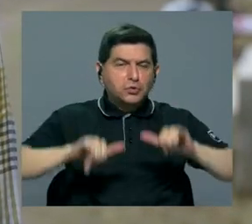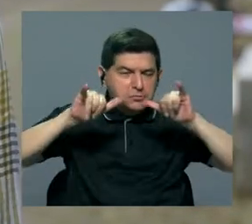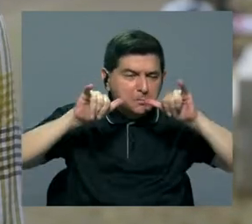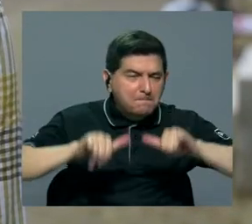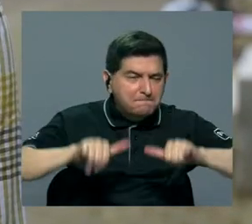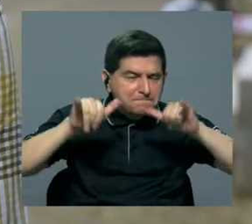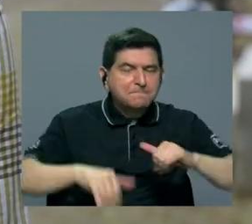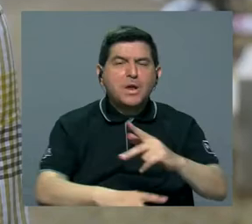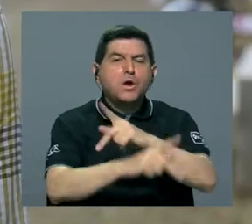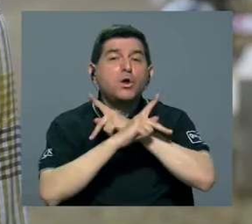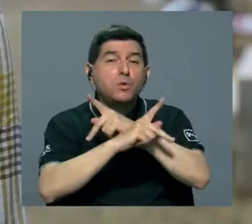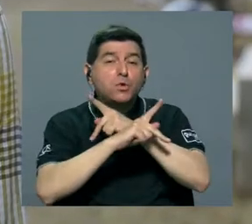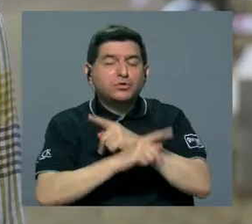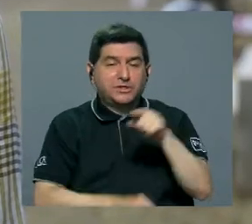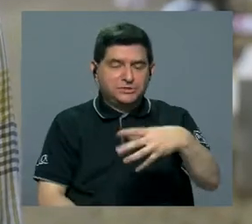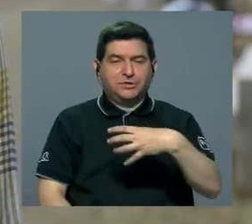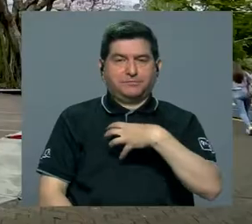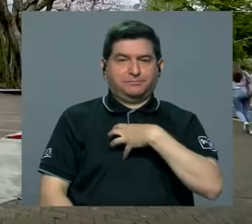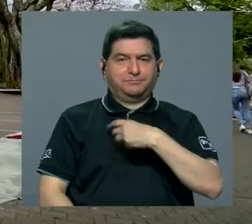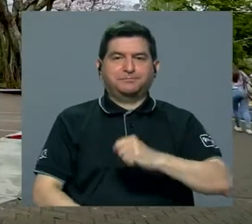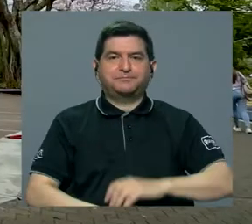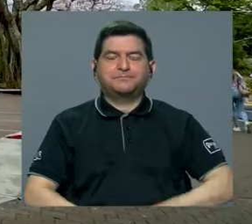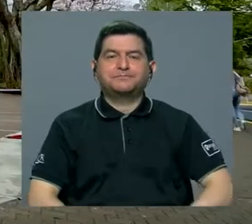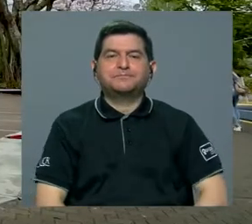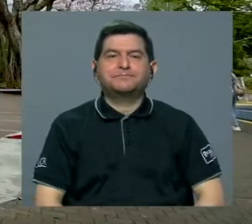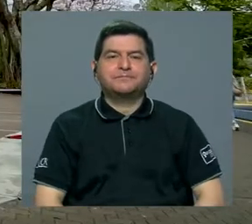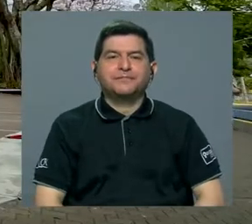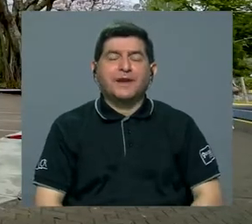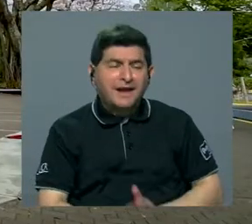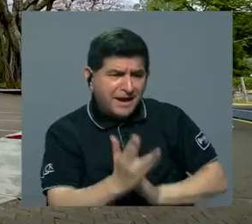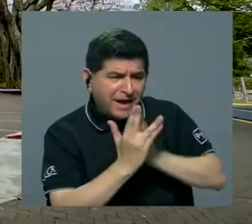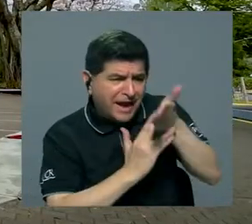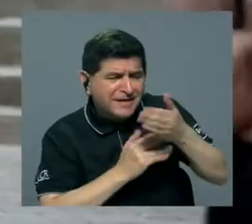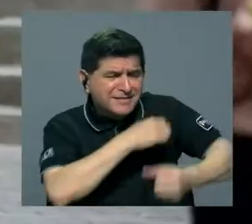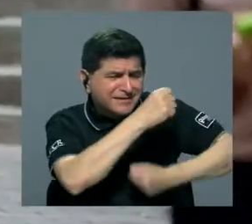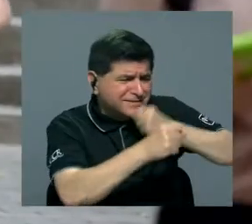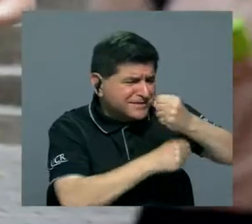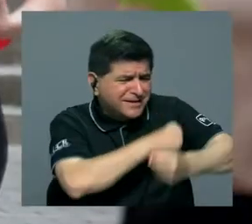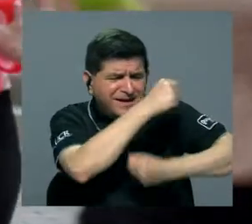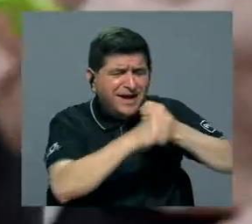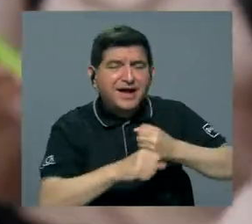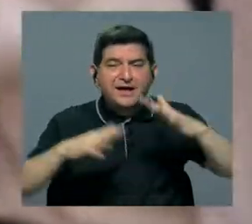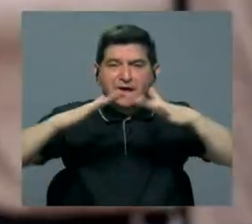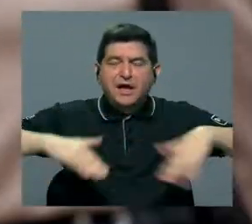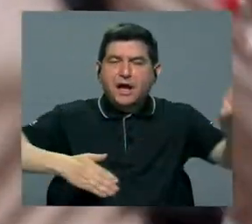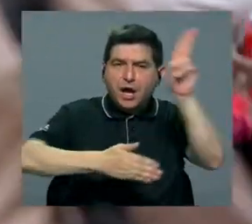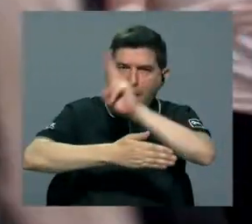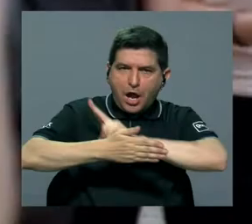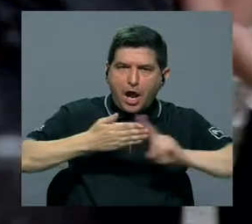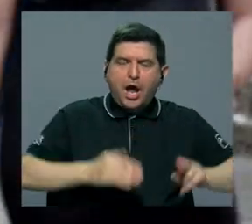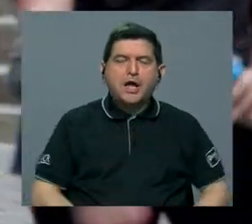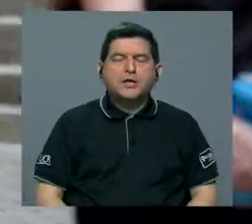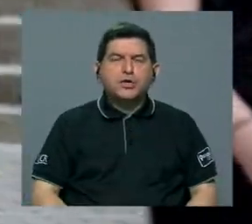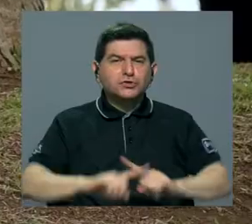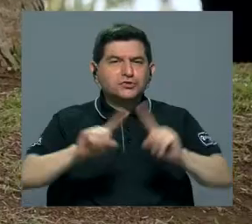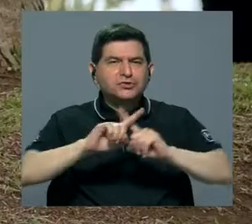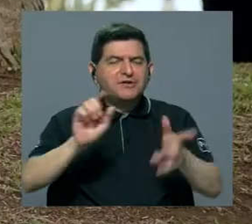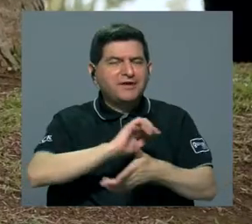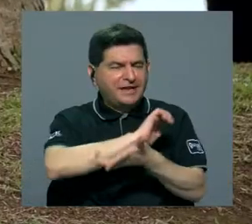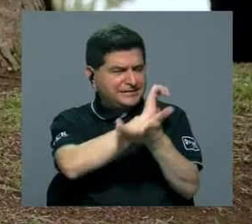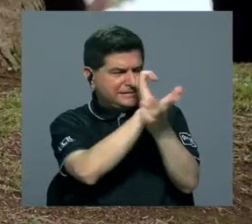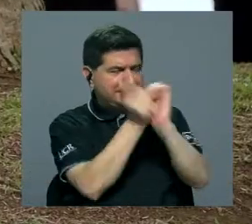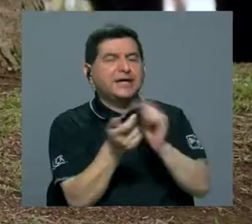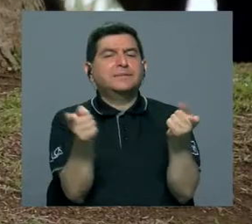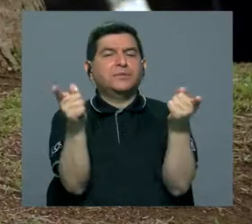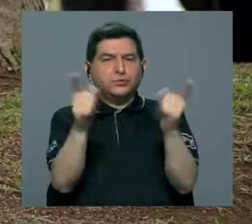conservemos y protejamos este patrimonio. A través de los años, el campus universitario ha experimentado